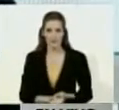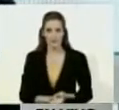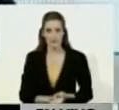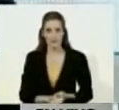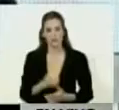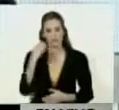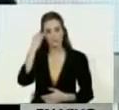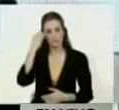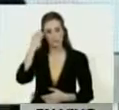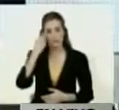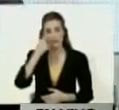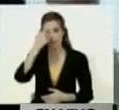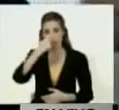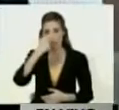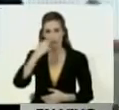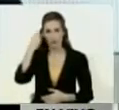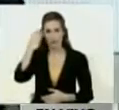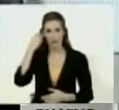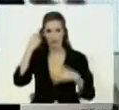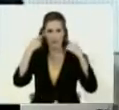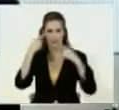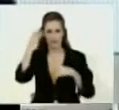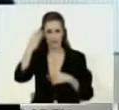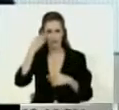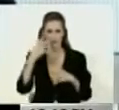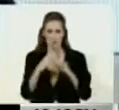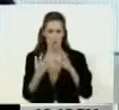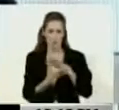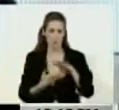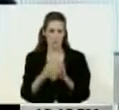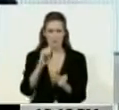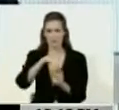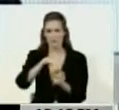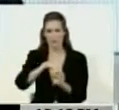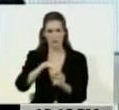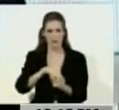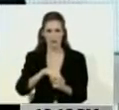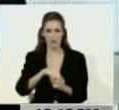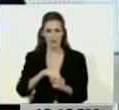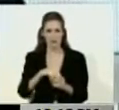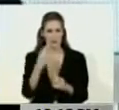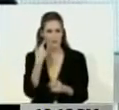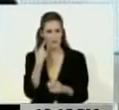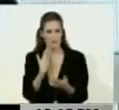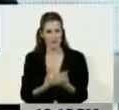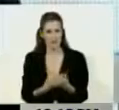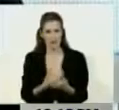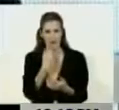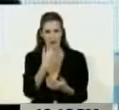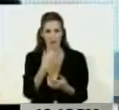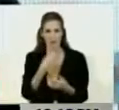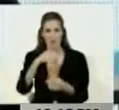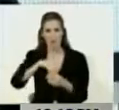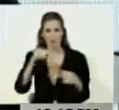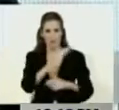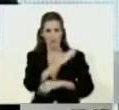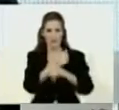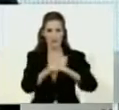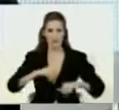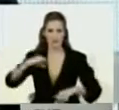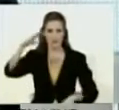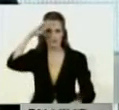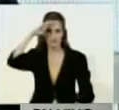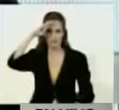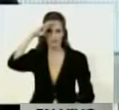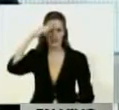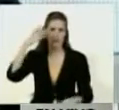está pensando seriamente por toda la problemática interna que él visualizaba en la Fuerza Armada, sobre todo en el